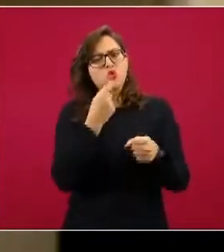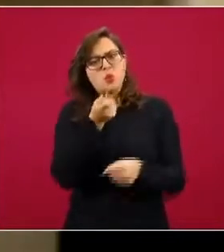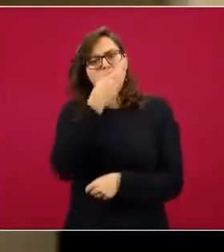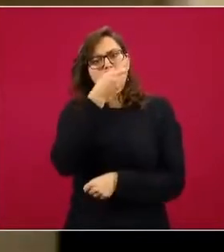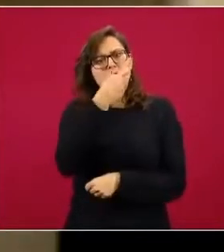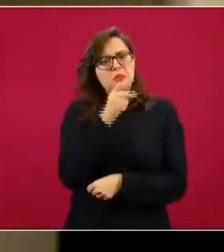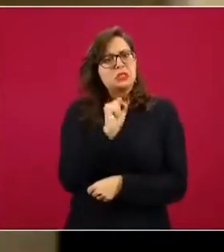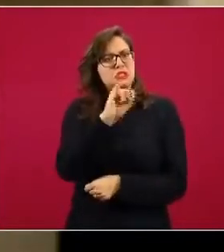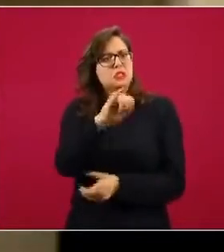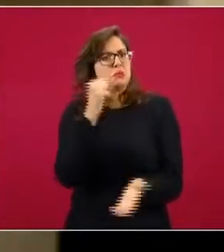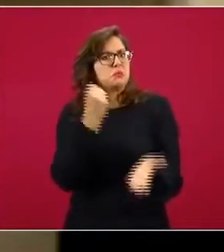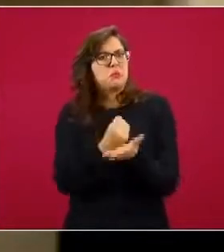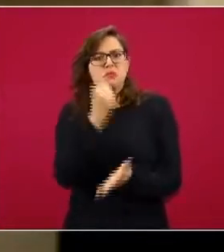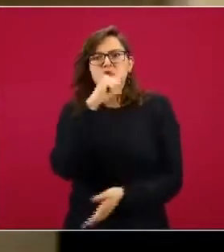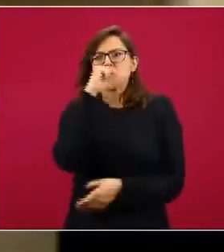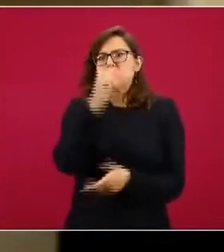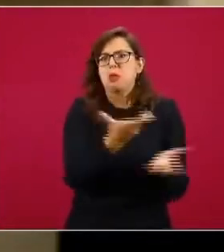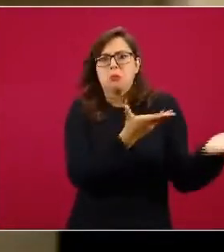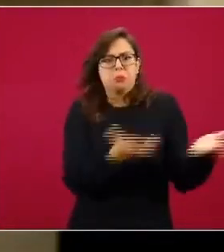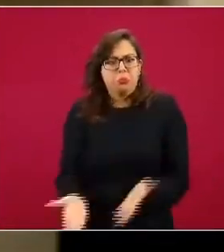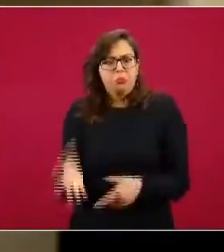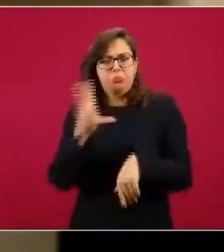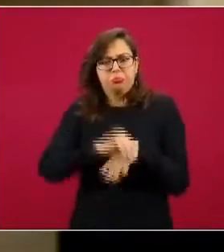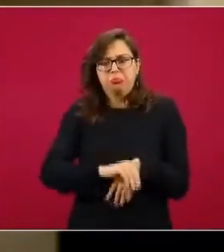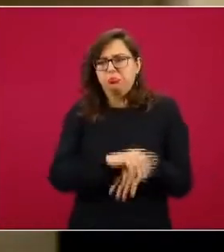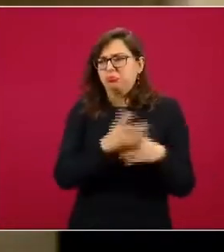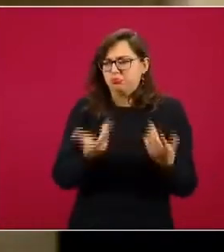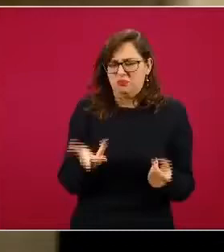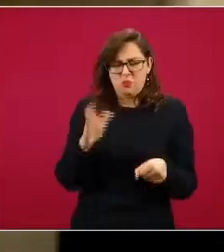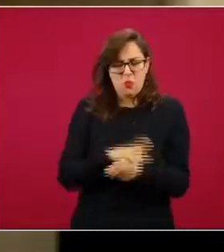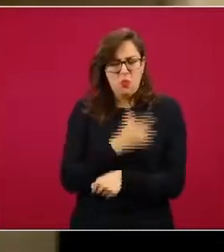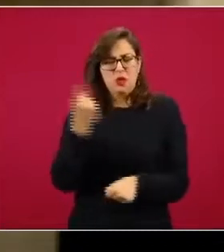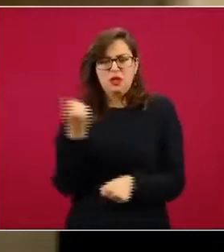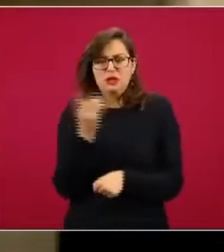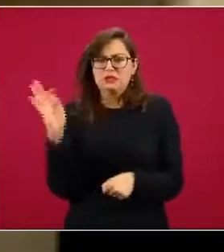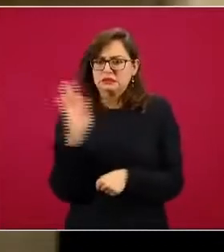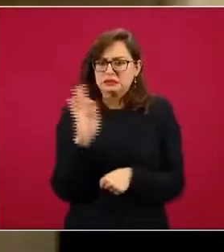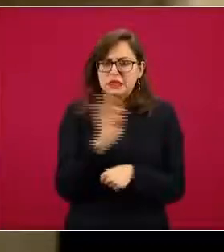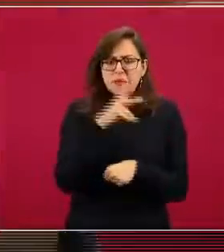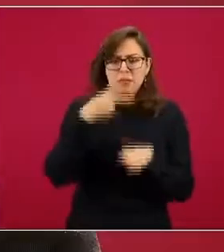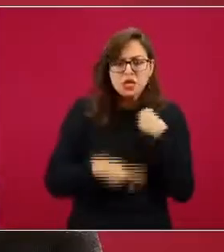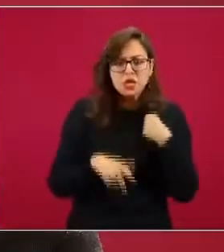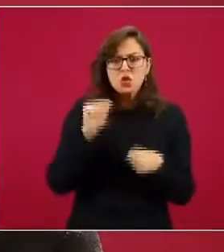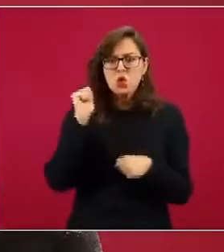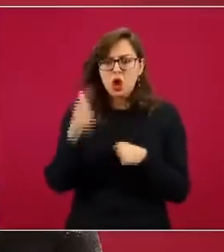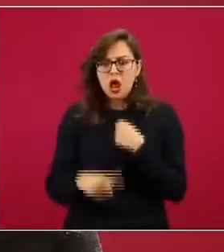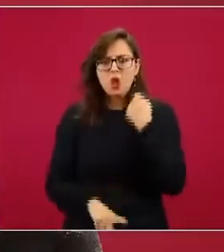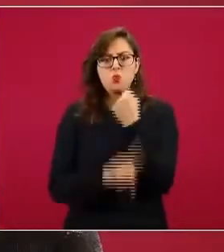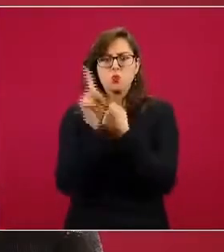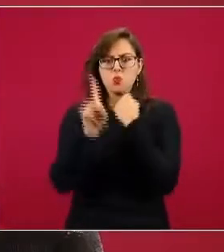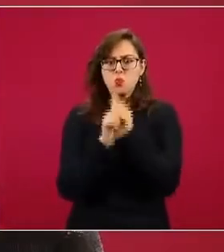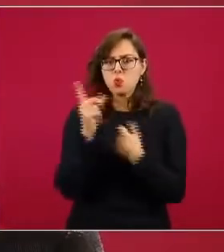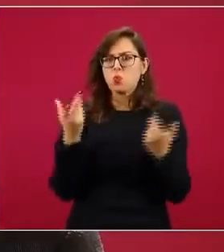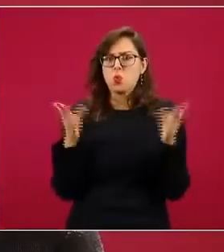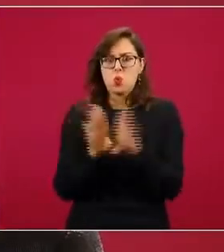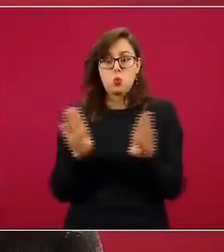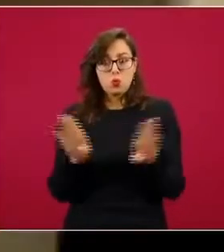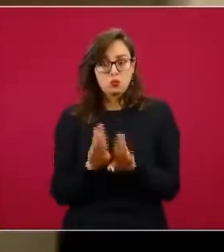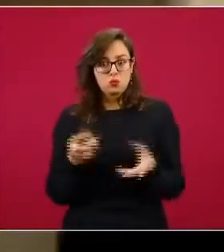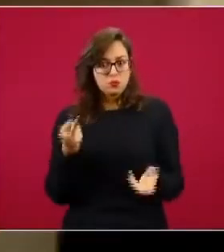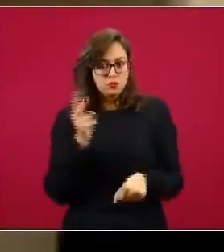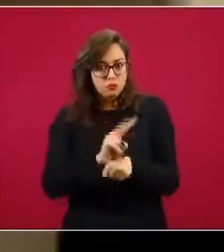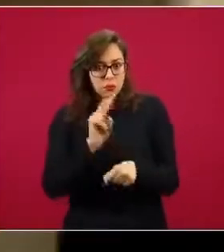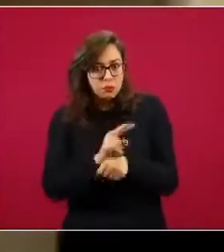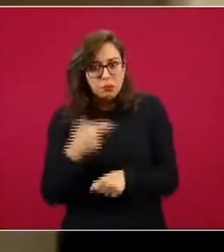¿qué riesgos correría? Y en caso de que hubiera alguna situación adversa, ¿quién sería el responsable de que no se haya verificado